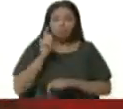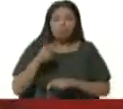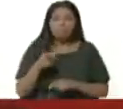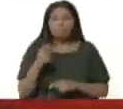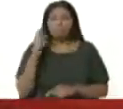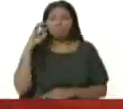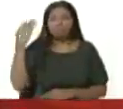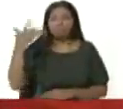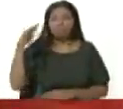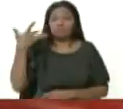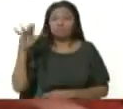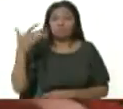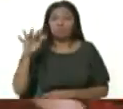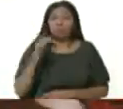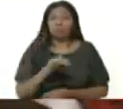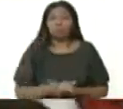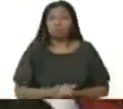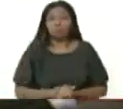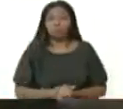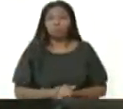Naguará.